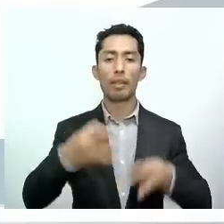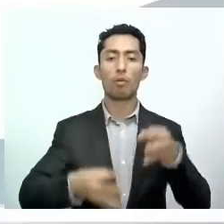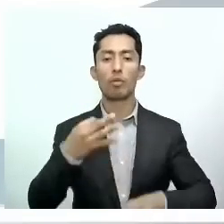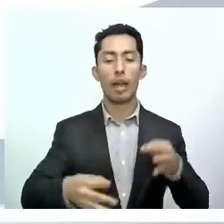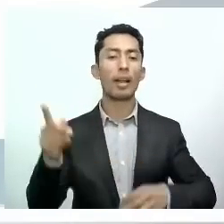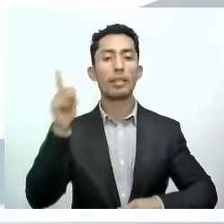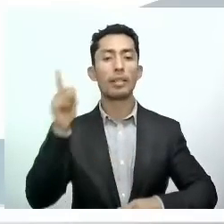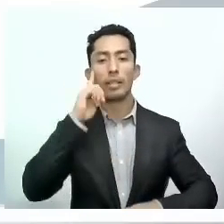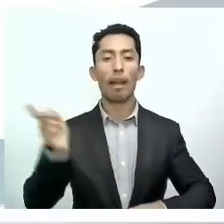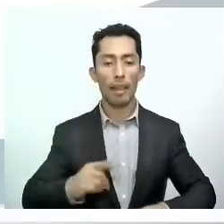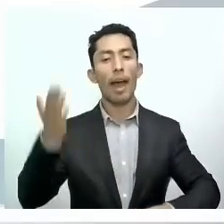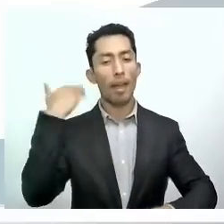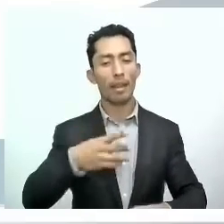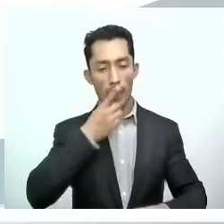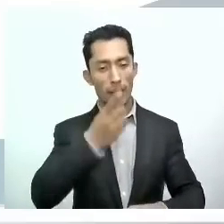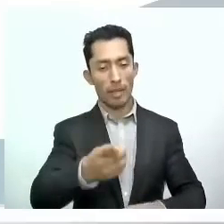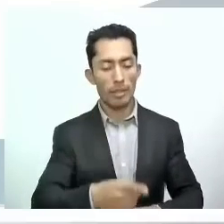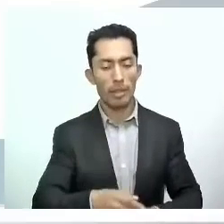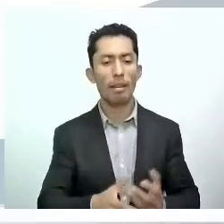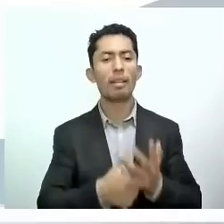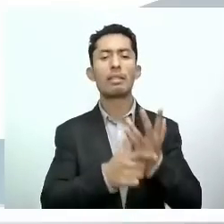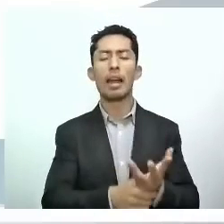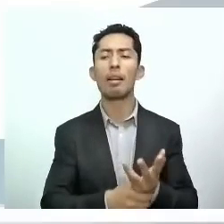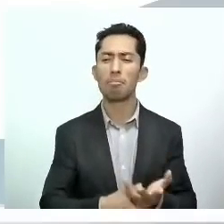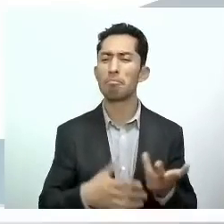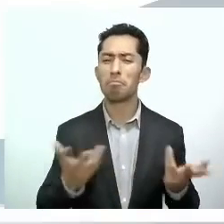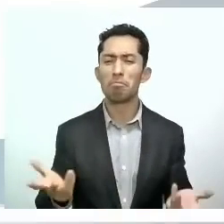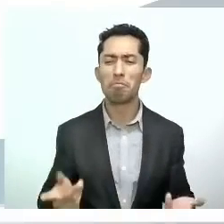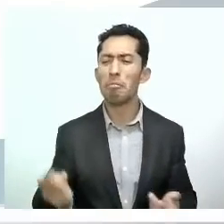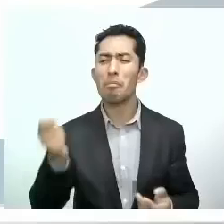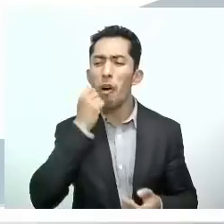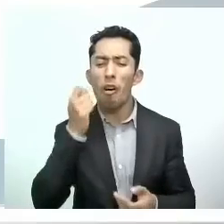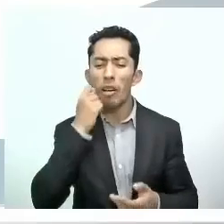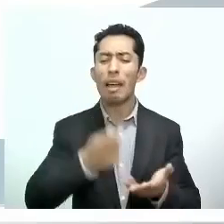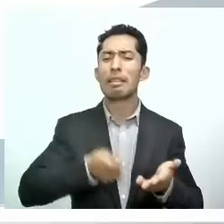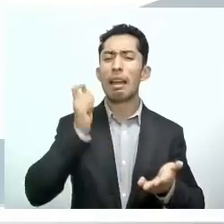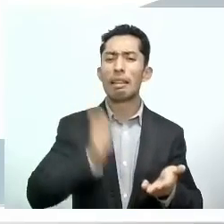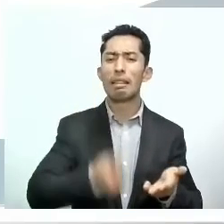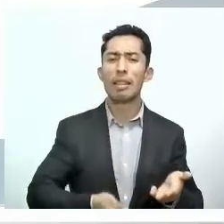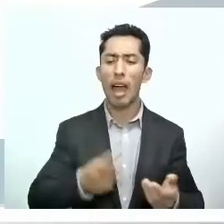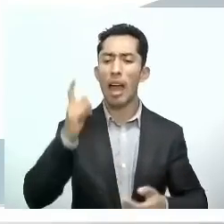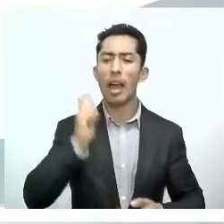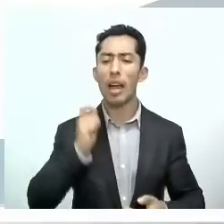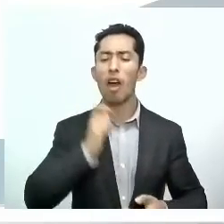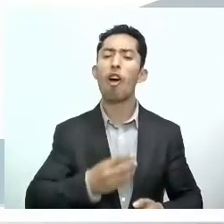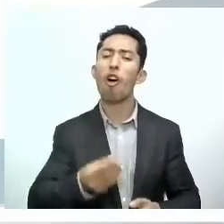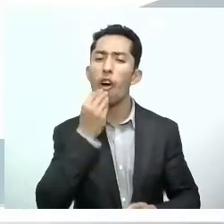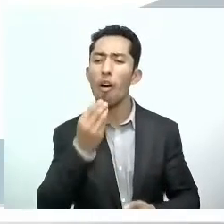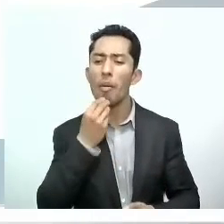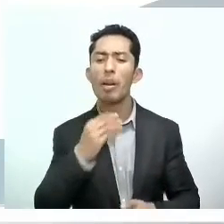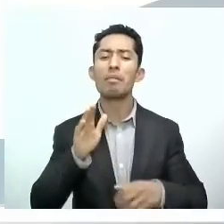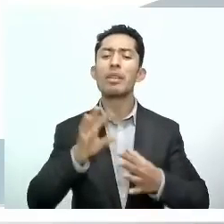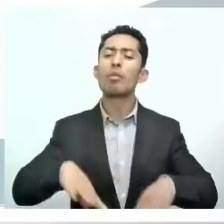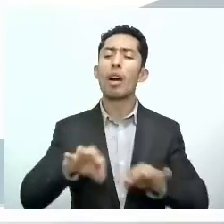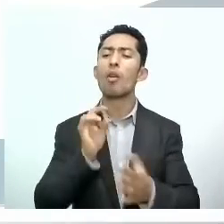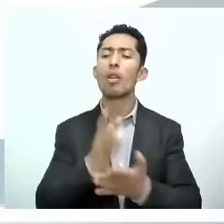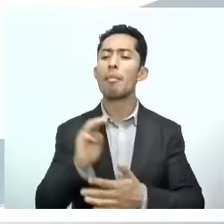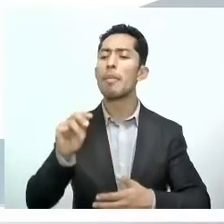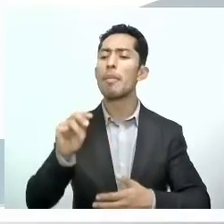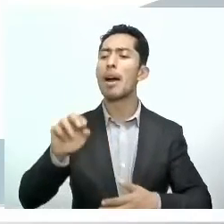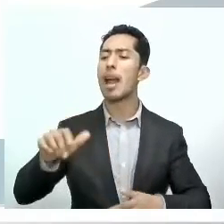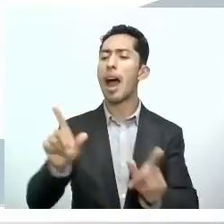nos decía. ¿A quién le importa una sentencia de pensión alimenticia? Pues nada más a María. Pero no es